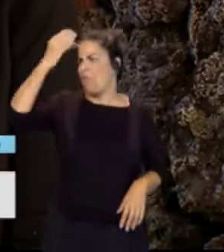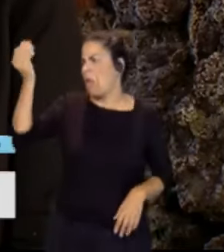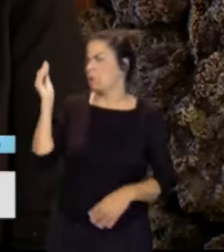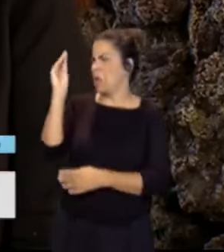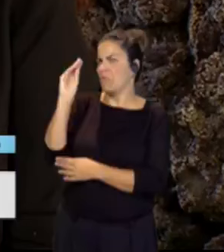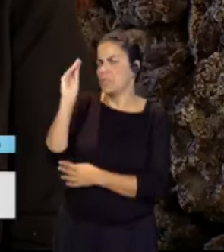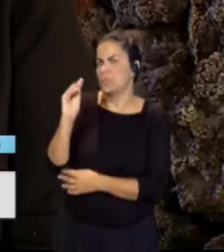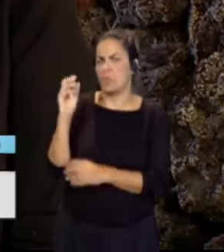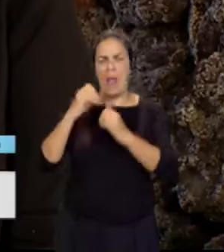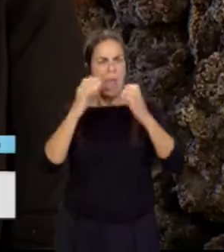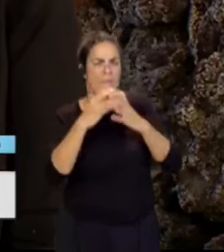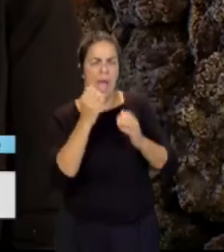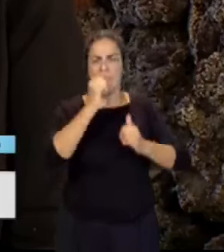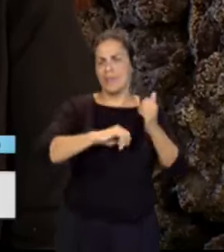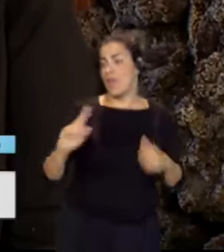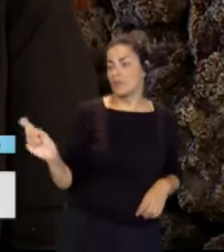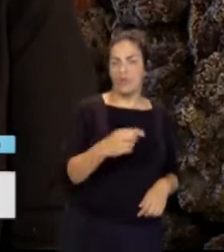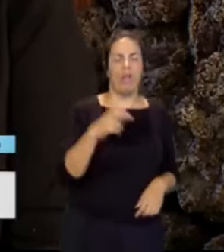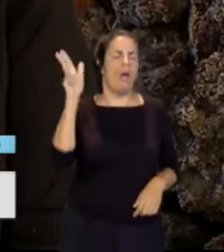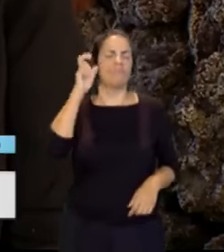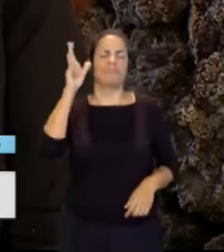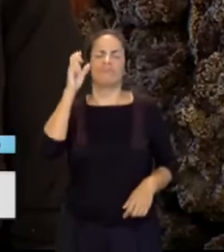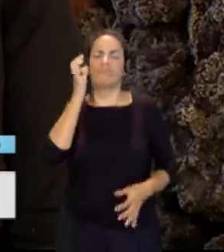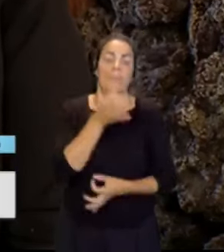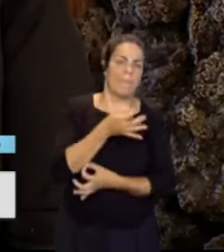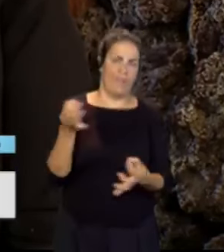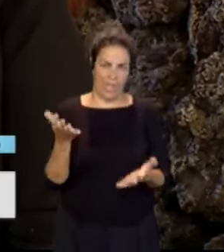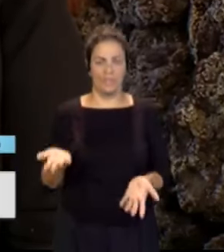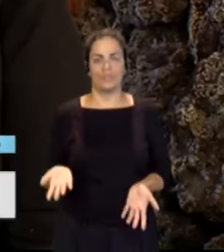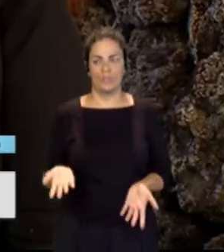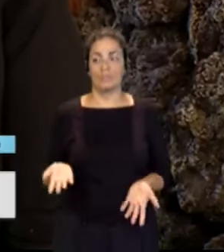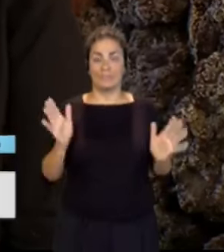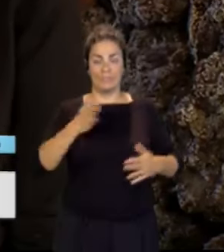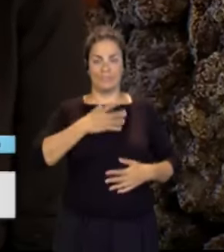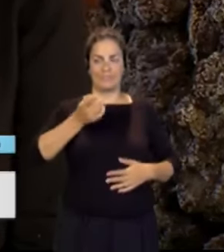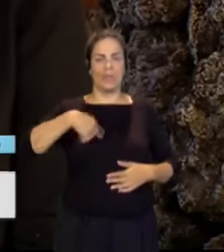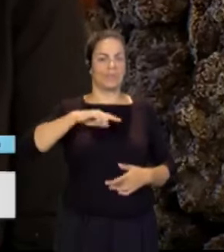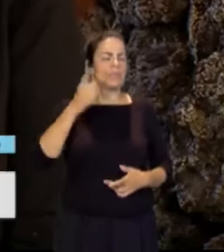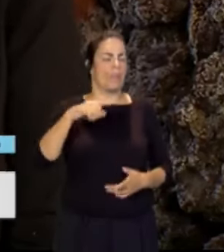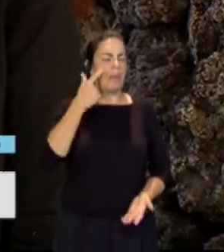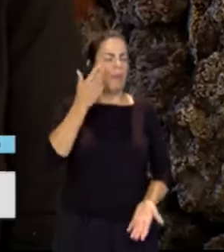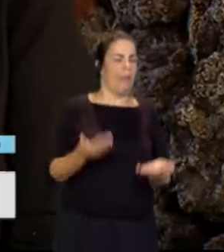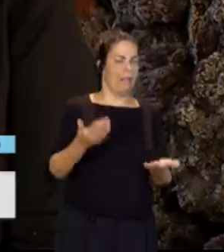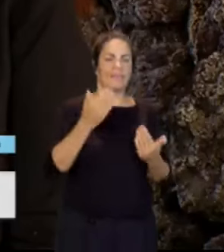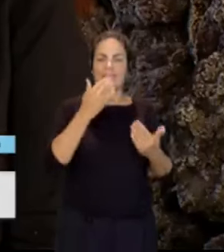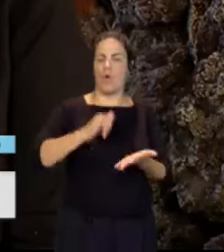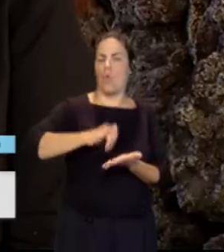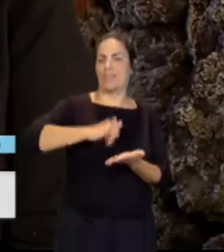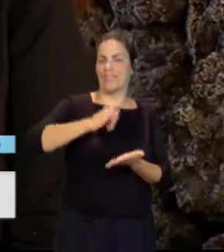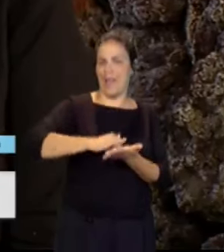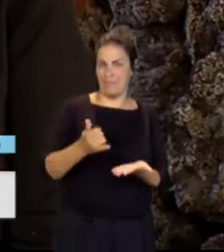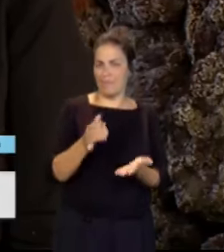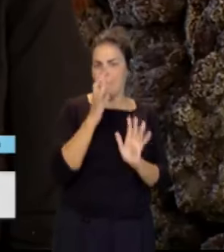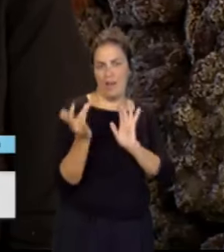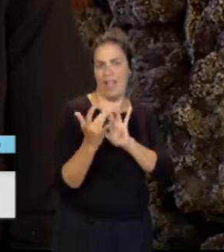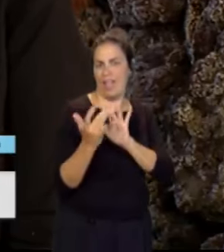fuerteventura en en la palma en el hierro en todas de hecho eh uno de los medidores nuestros es el WhatsApp no ese WhatsApp que haí esa